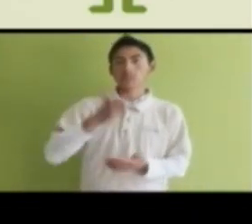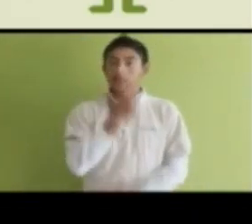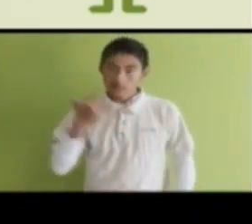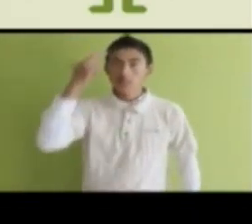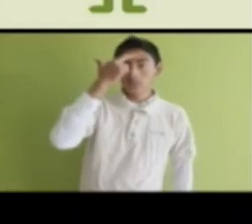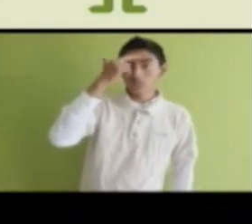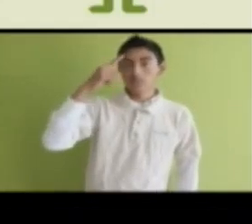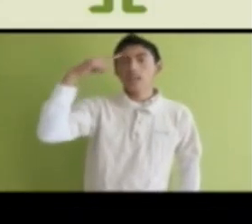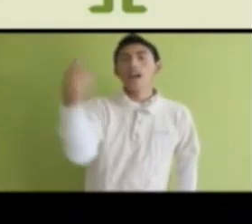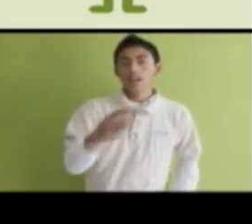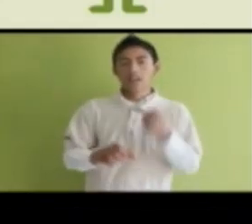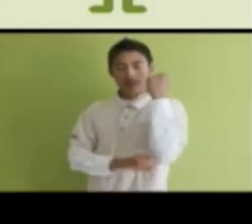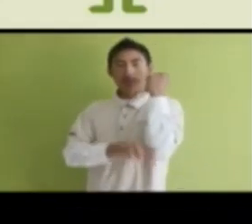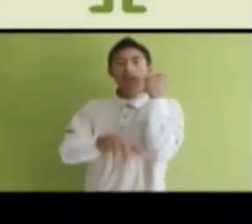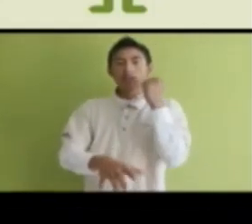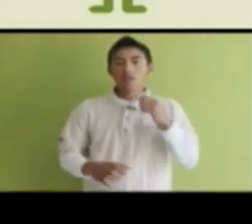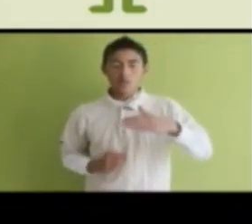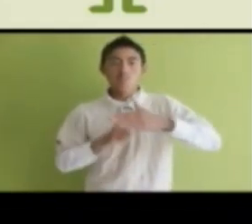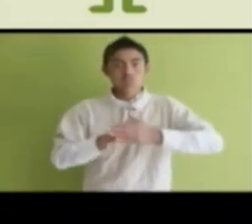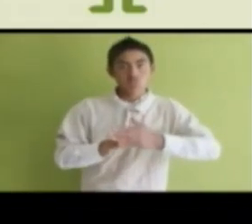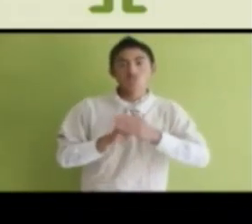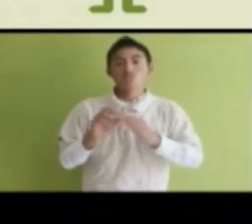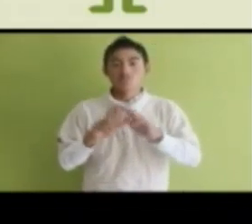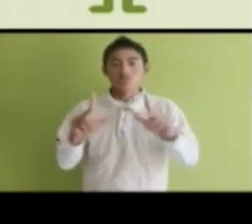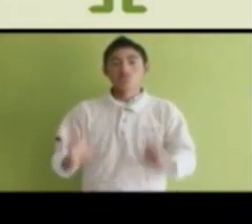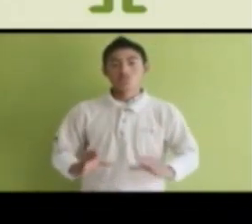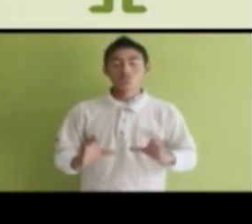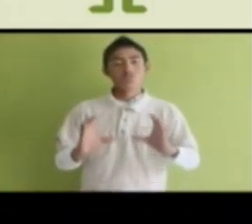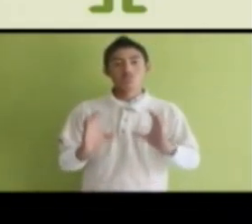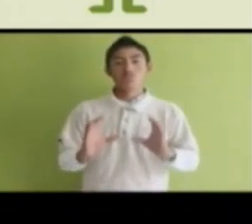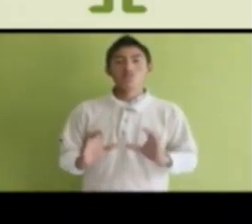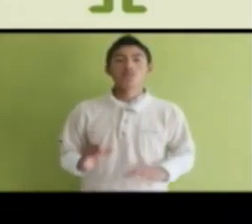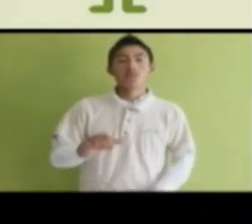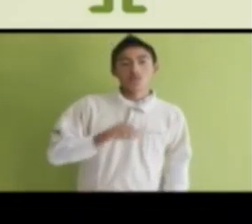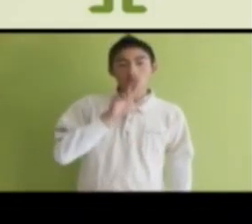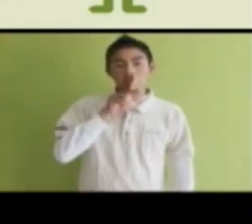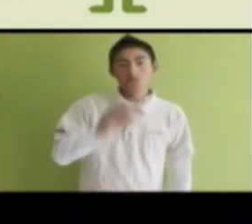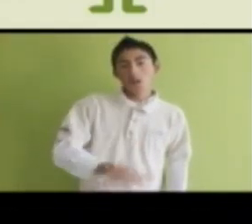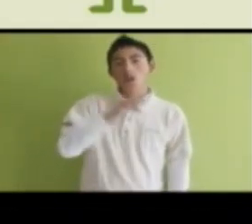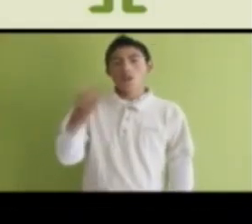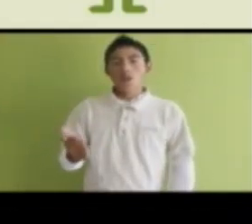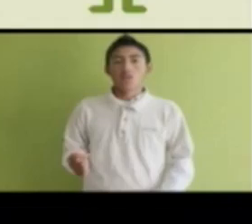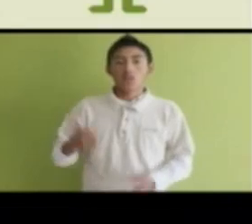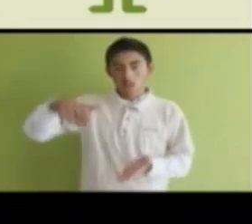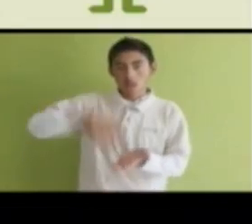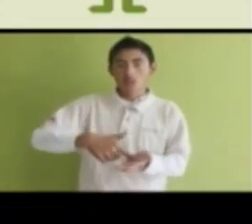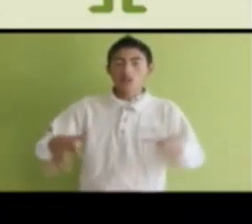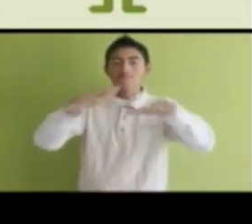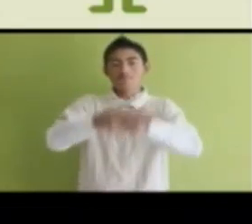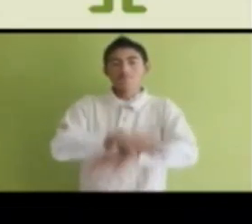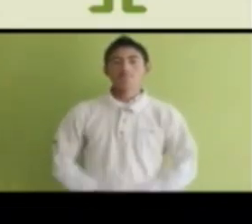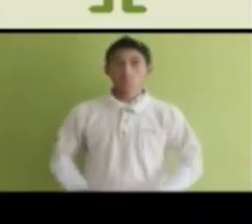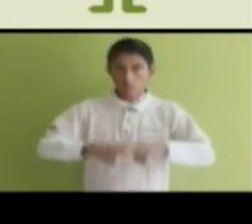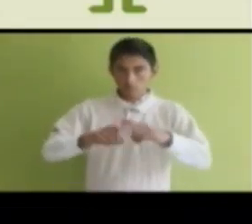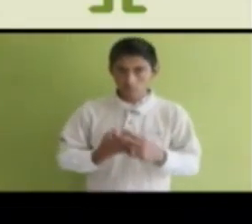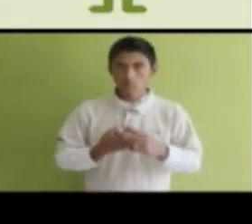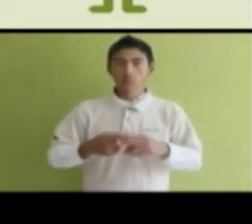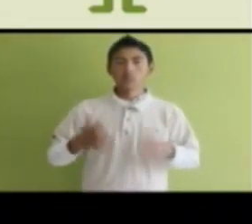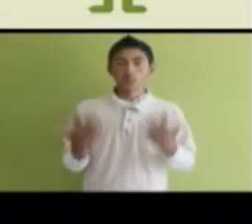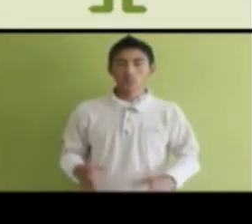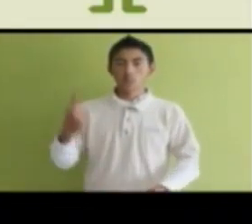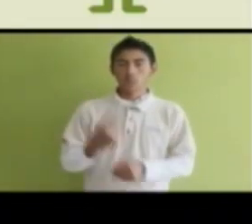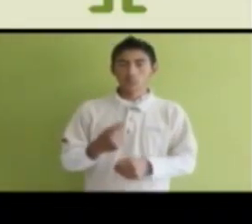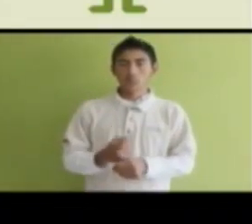debe de darle el sol, y de preferencia que no esté cerca de alguna estructura que pueda ser dañada por las raíces. Para